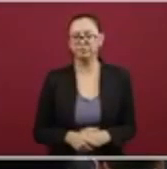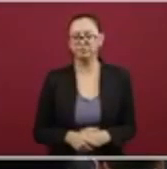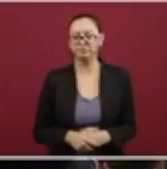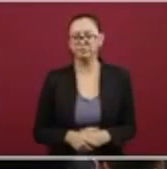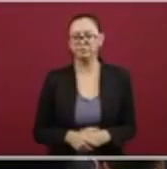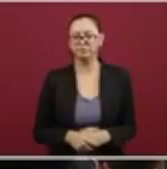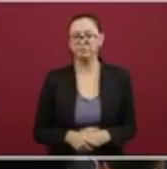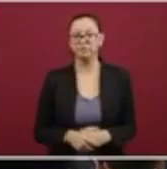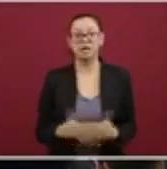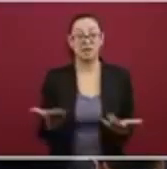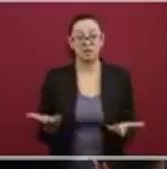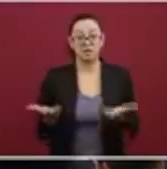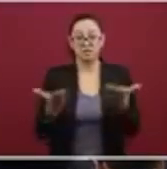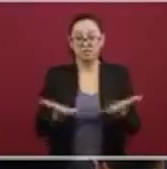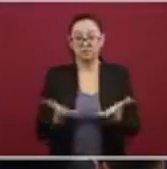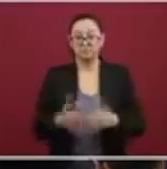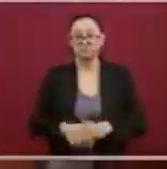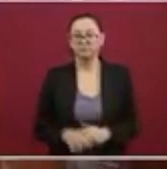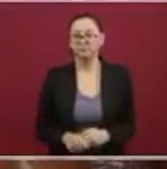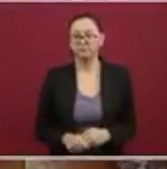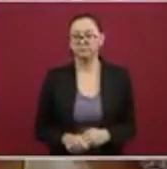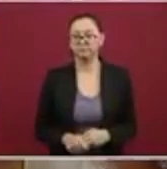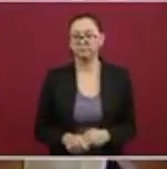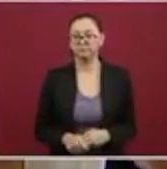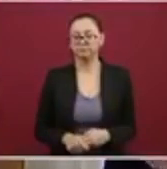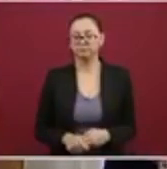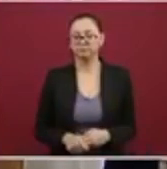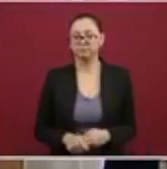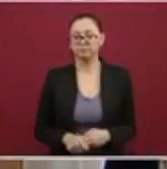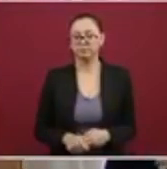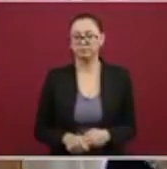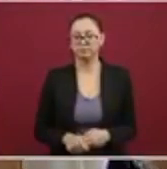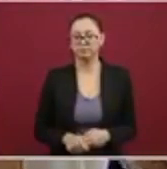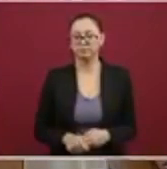Gracias. ¿Alguien más que quiera tomar la palabra?